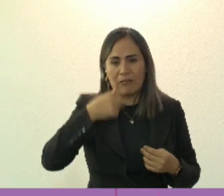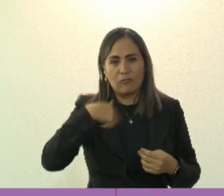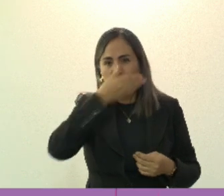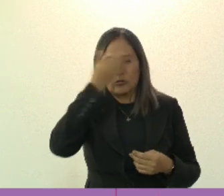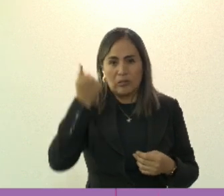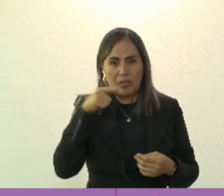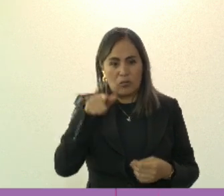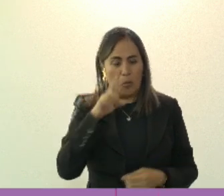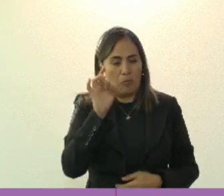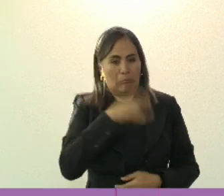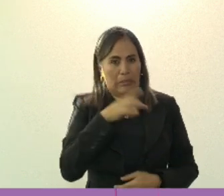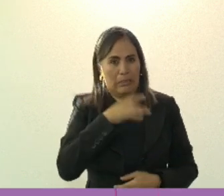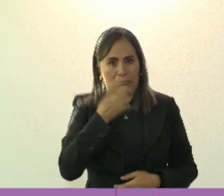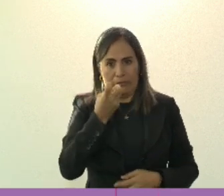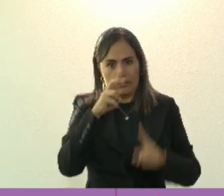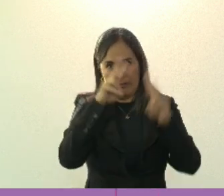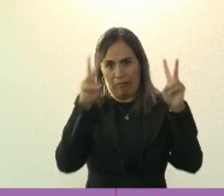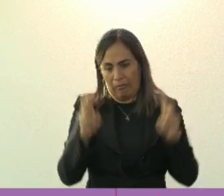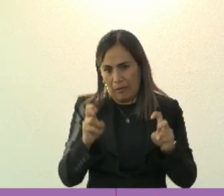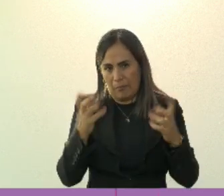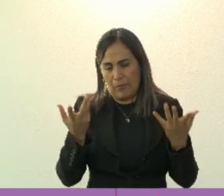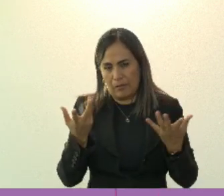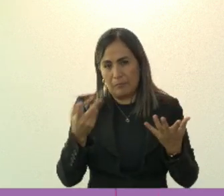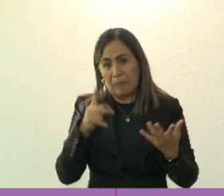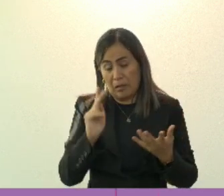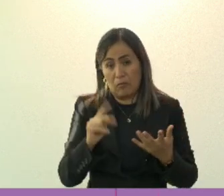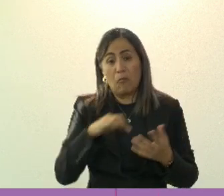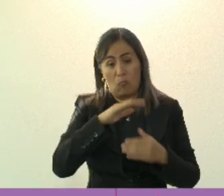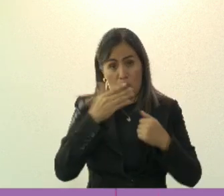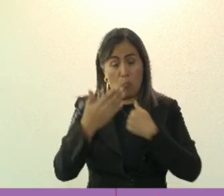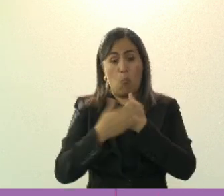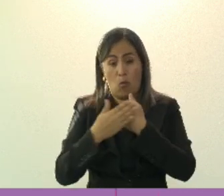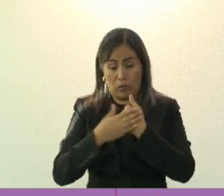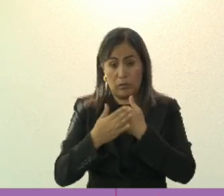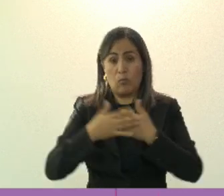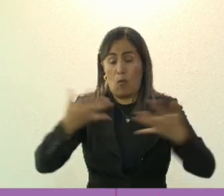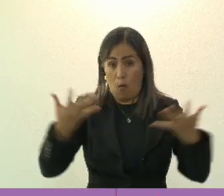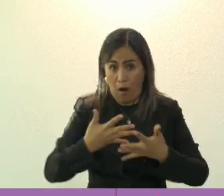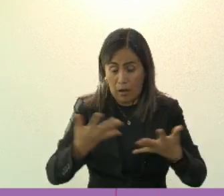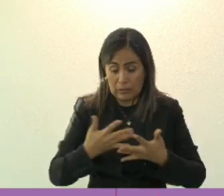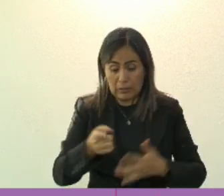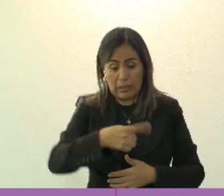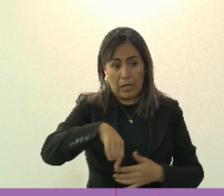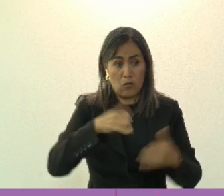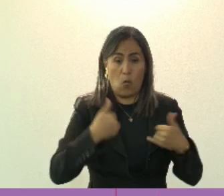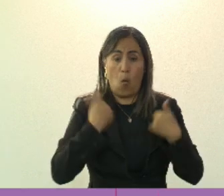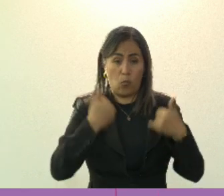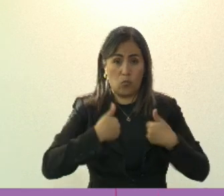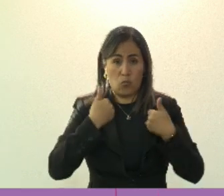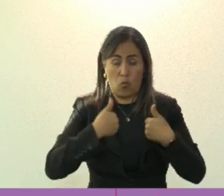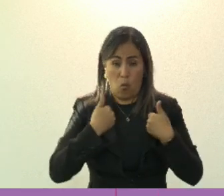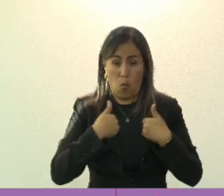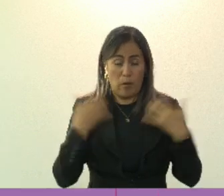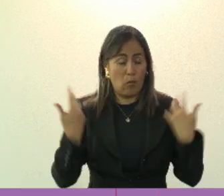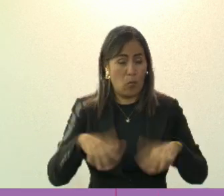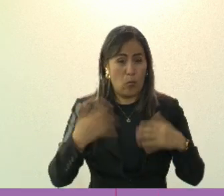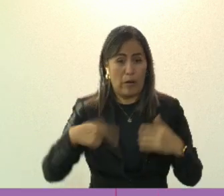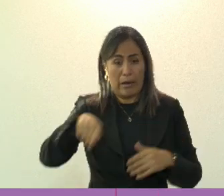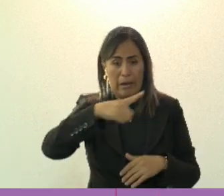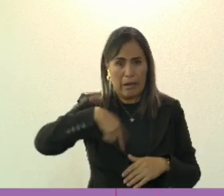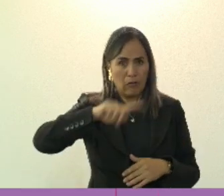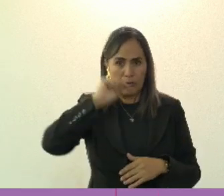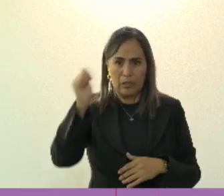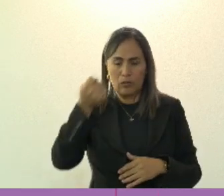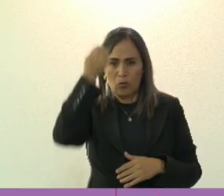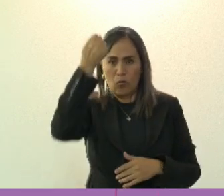hecho me asusta, pero lo van a hacer. Los que son jovencitos de aquí presentes, que hayan nacido dentro de